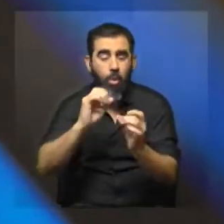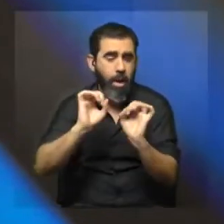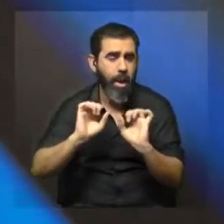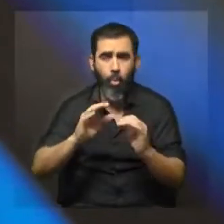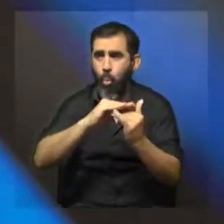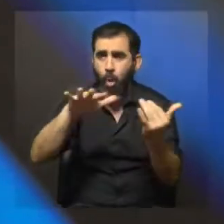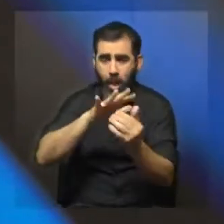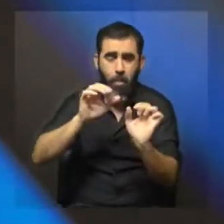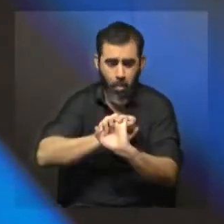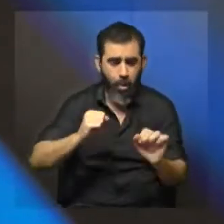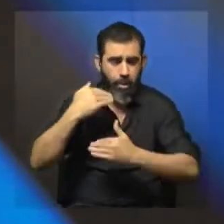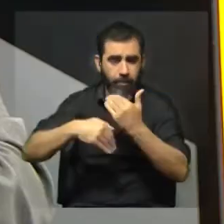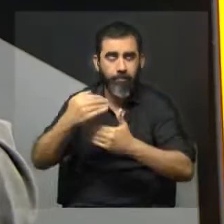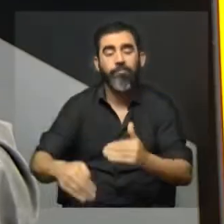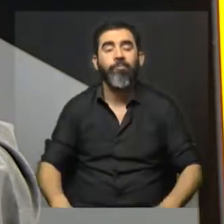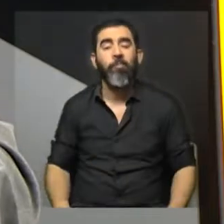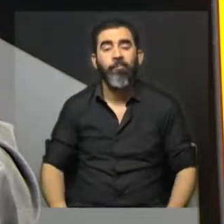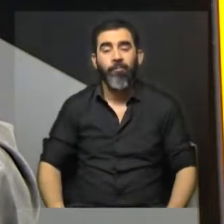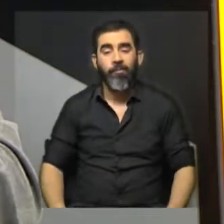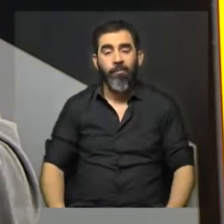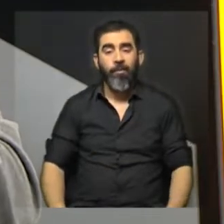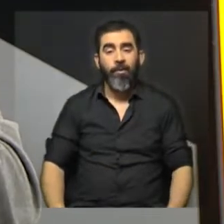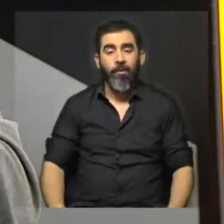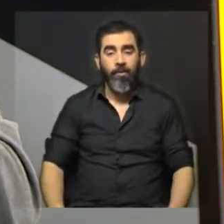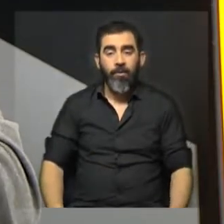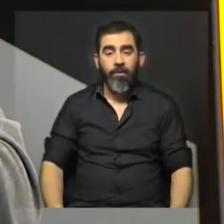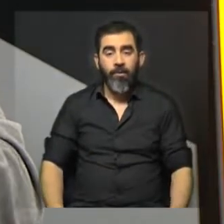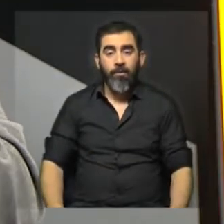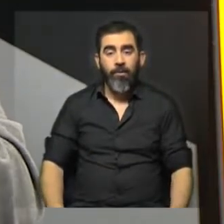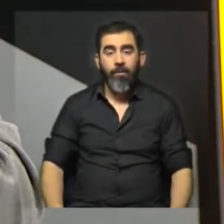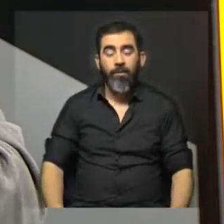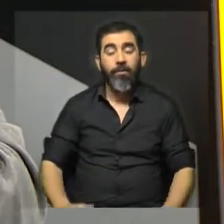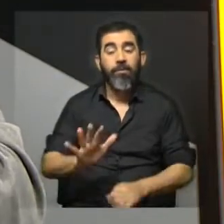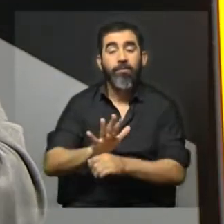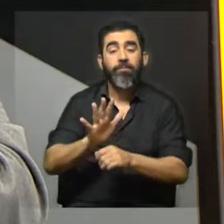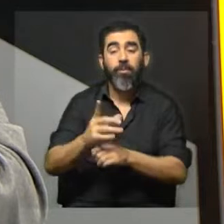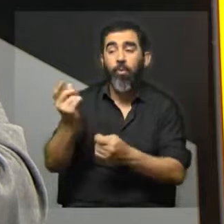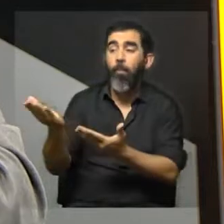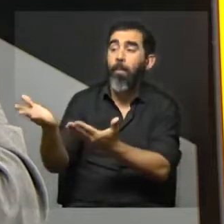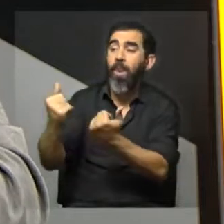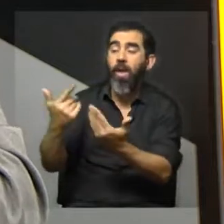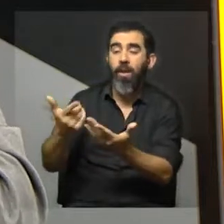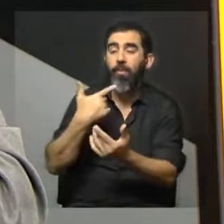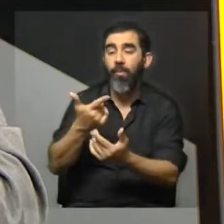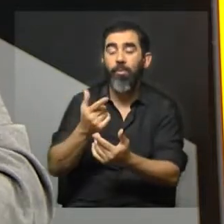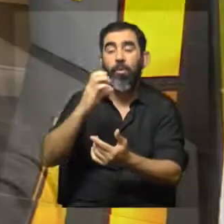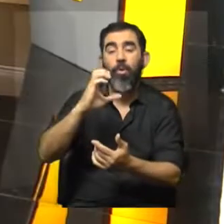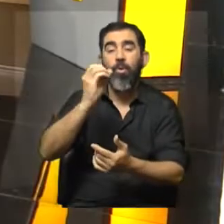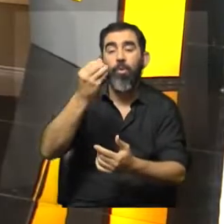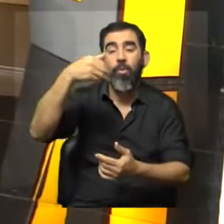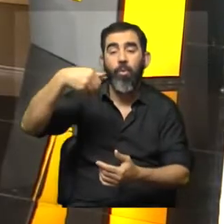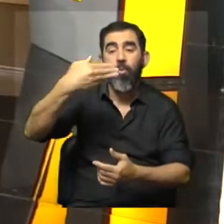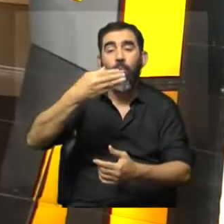ya proliferan, ¿no? Claro, el ejemplo de eso que nace a partir de que alguien te regala, por ejemplo, es la kombucha. La ¿no? kombucha,